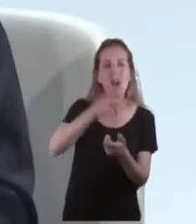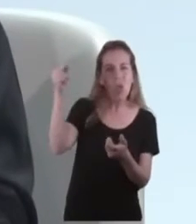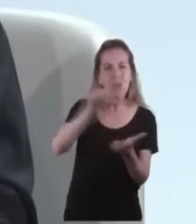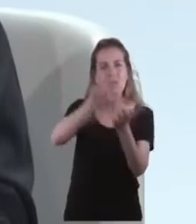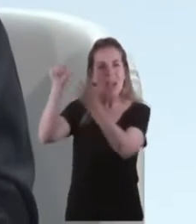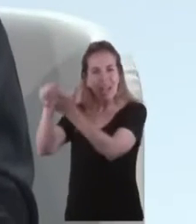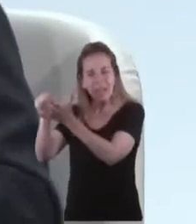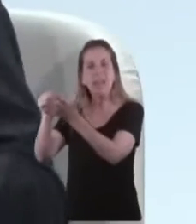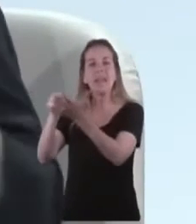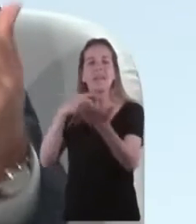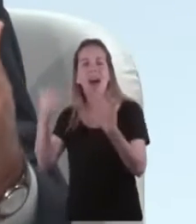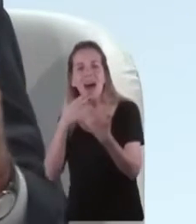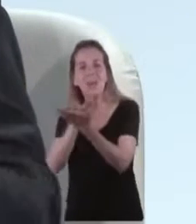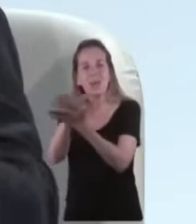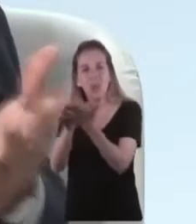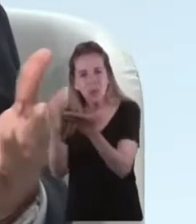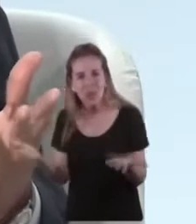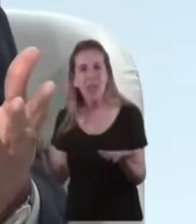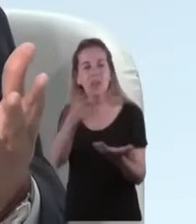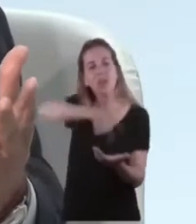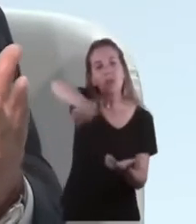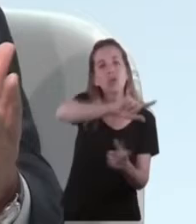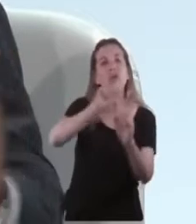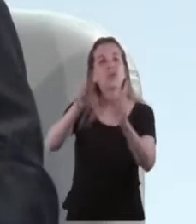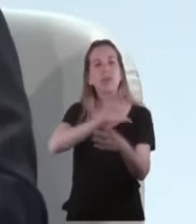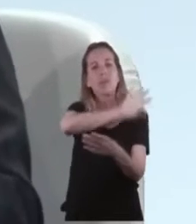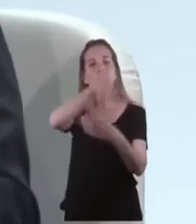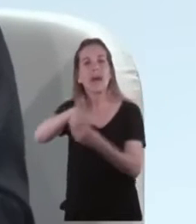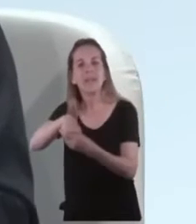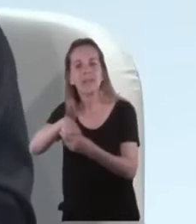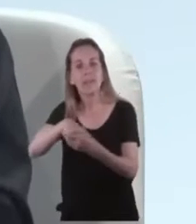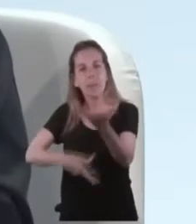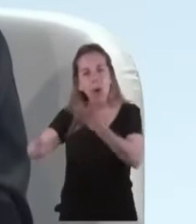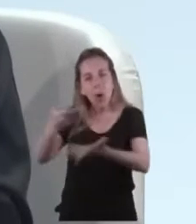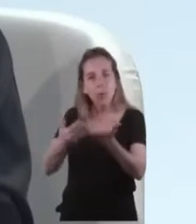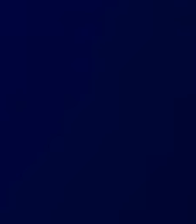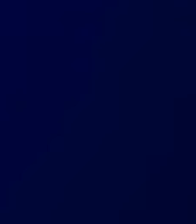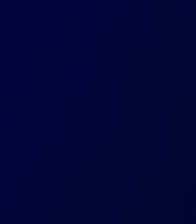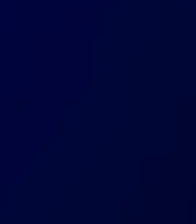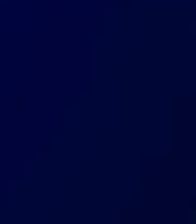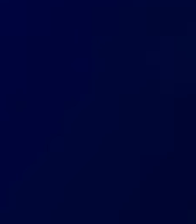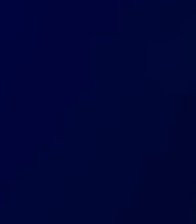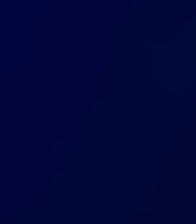de diálogo donde nosotros seamos también actores y encontremos una solución al problema.